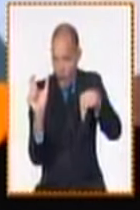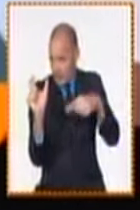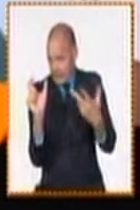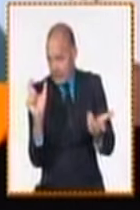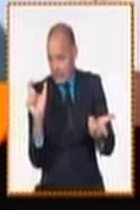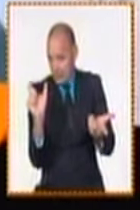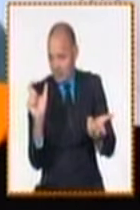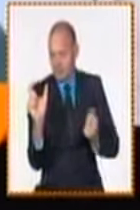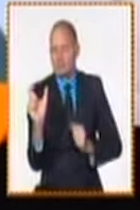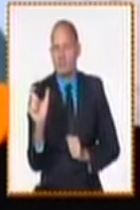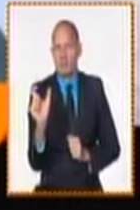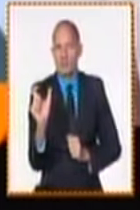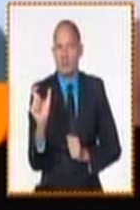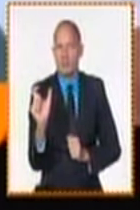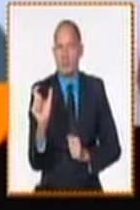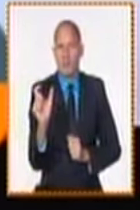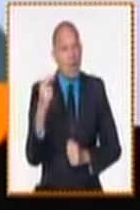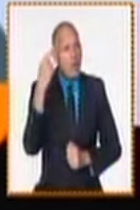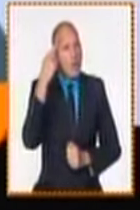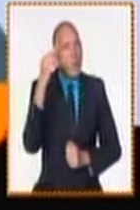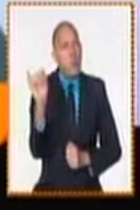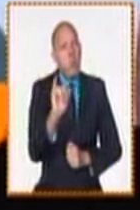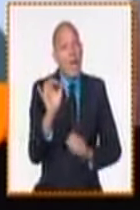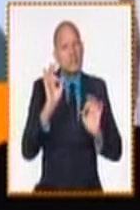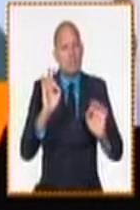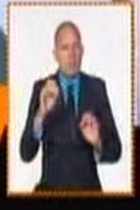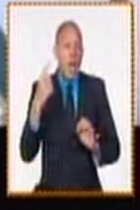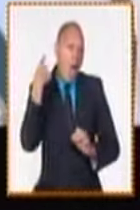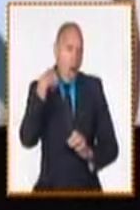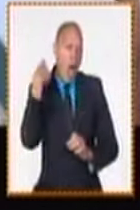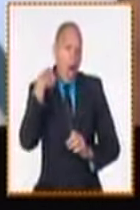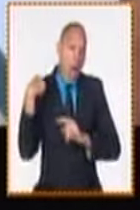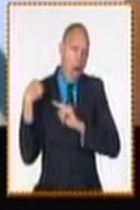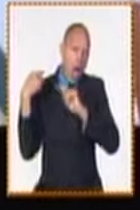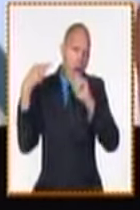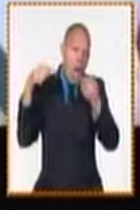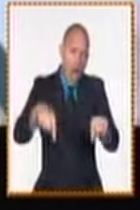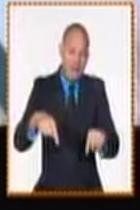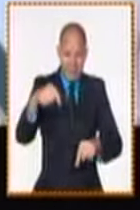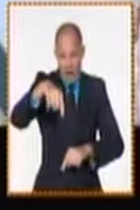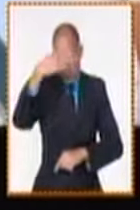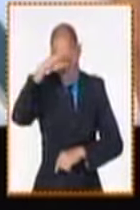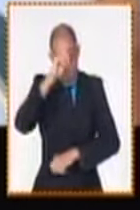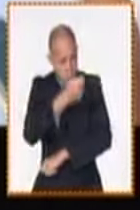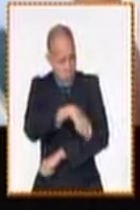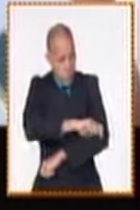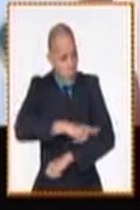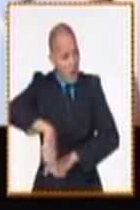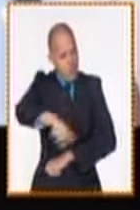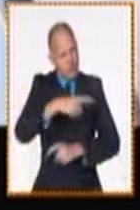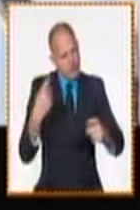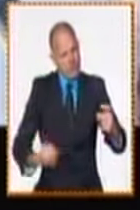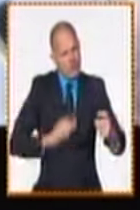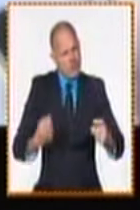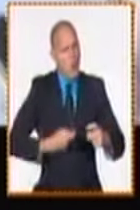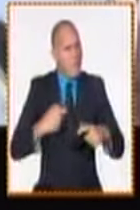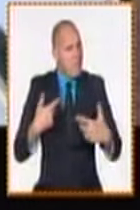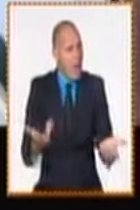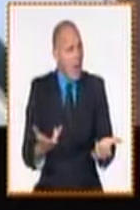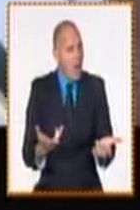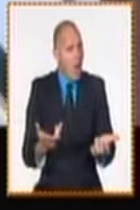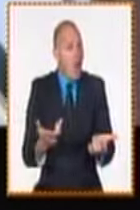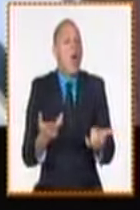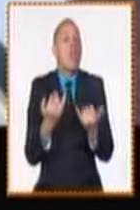sido la batalla permanente del pueblo cubano por su independencia, por su soberanía. Y